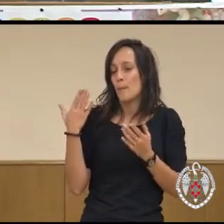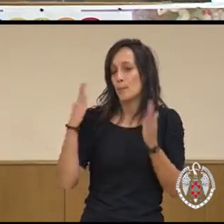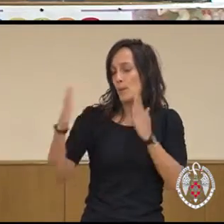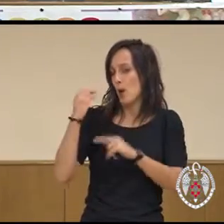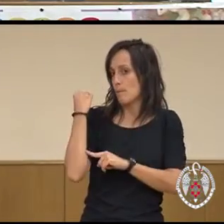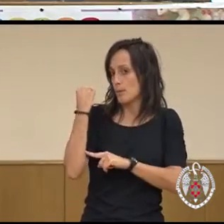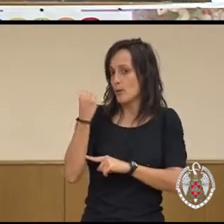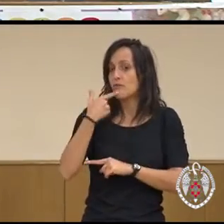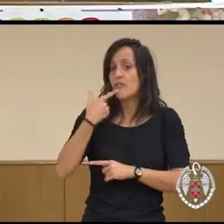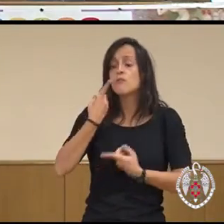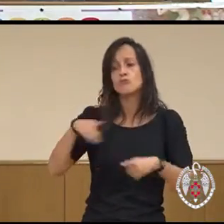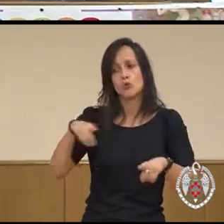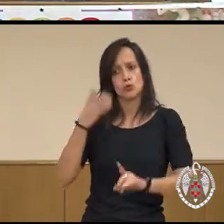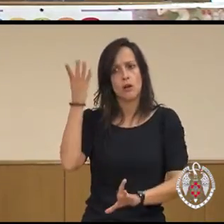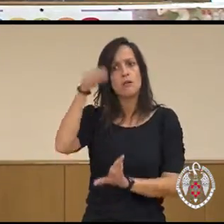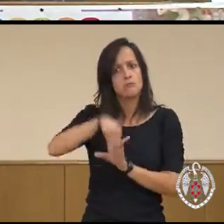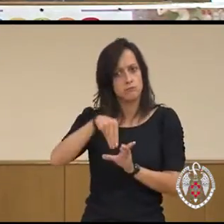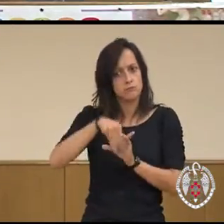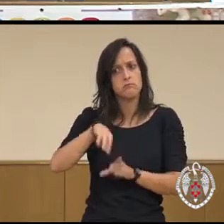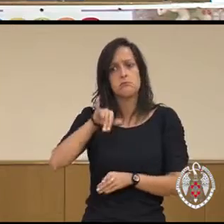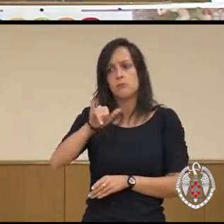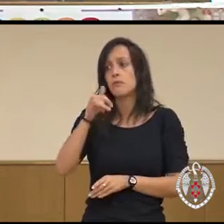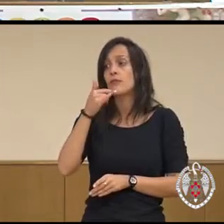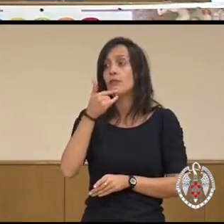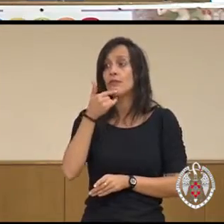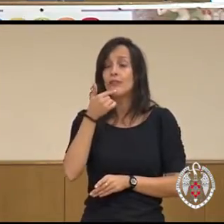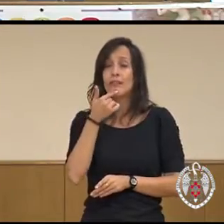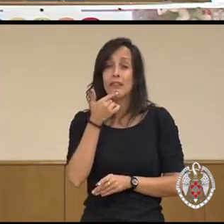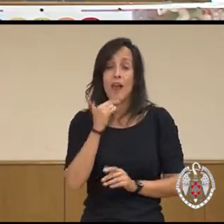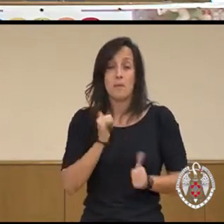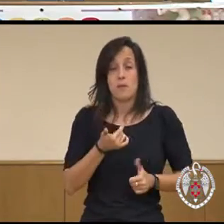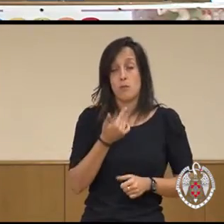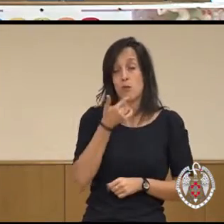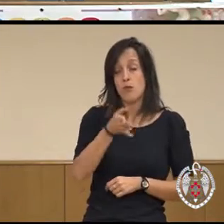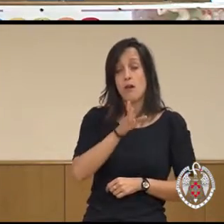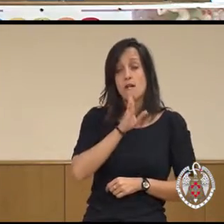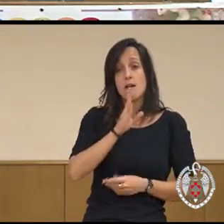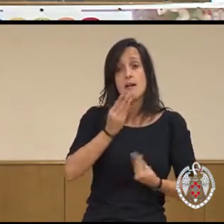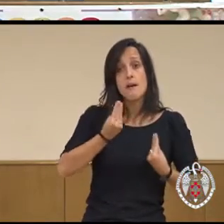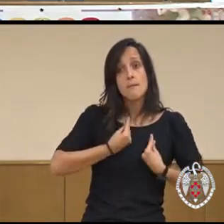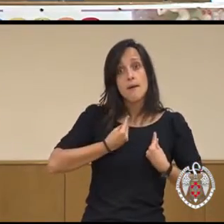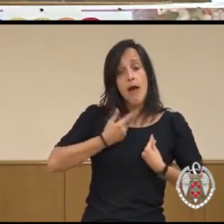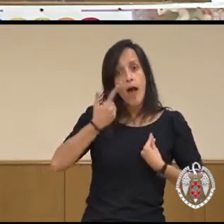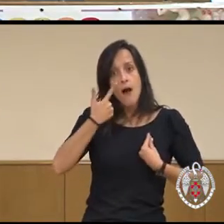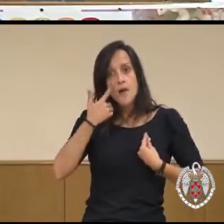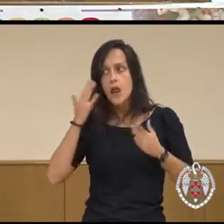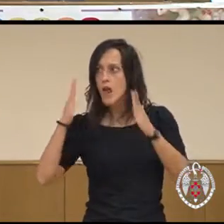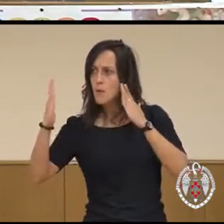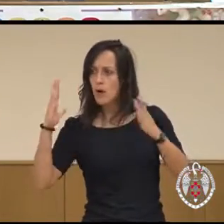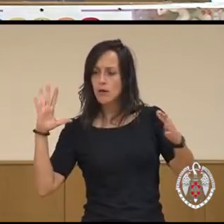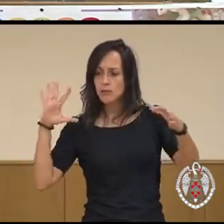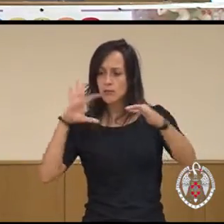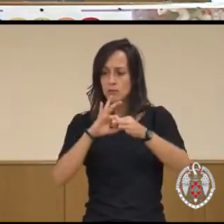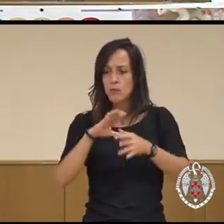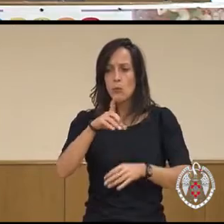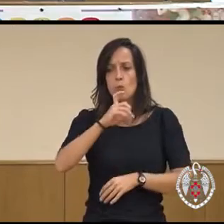la música. La vida, como decía al principio, es el medio óptimo para entender una época y si hay una vida